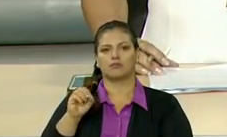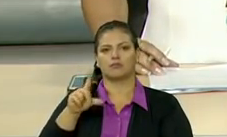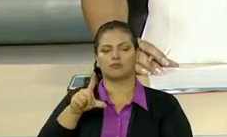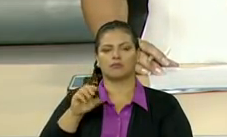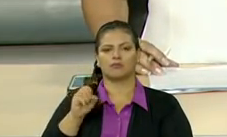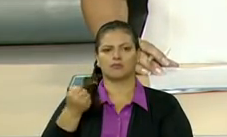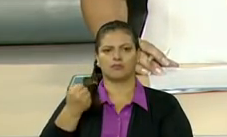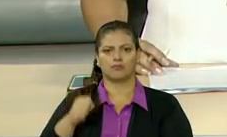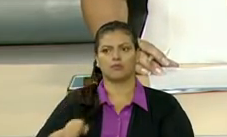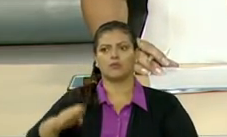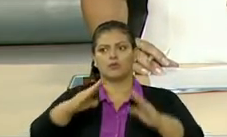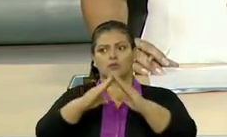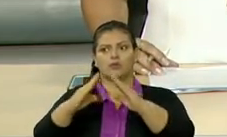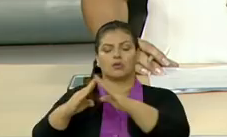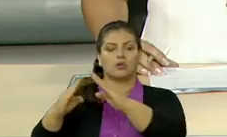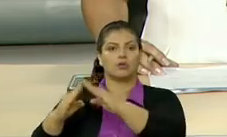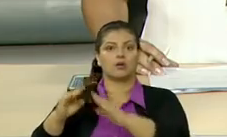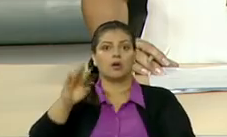esposos y sus tres hijos.